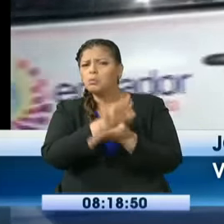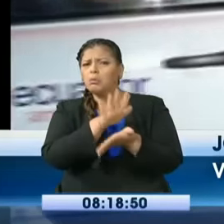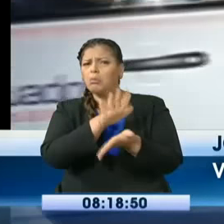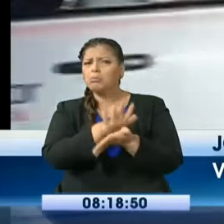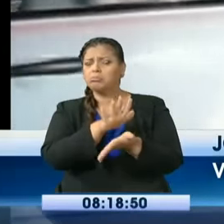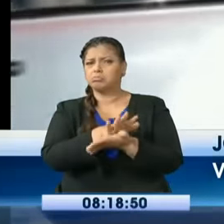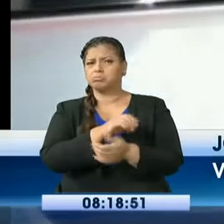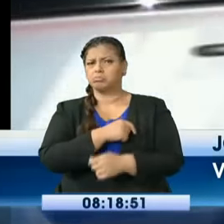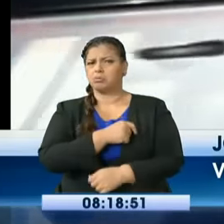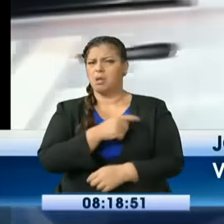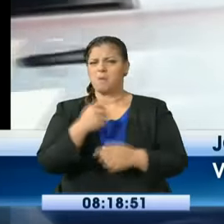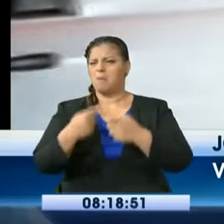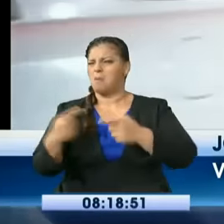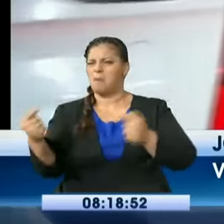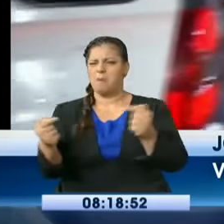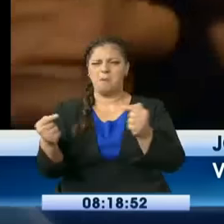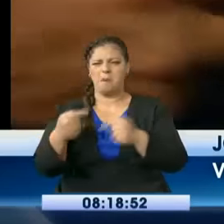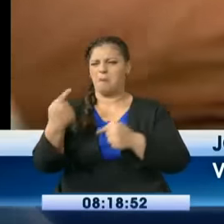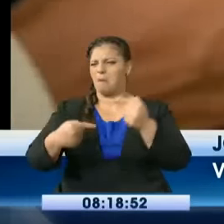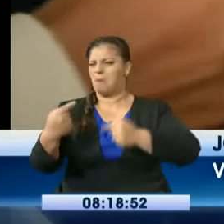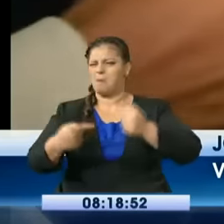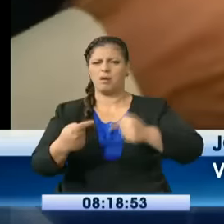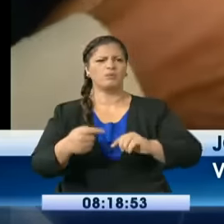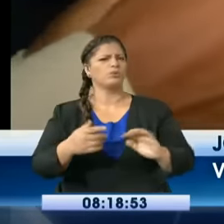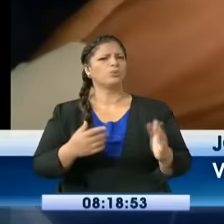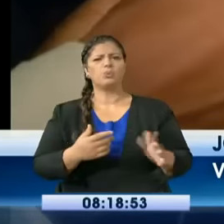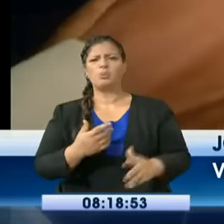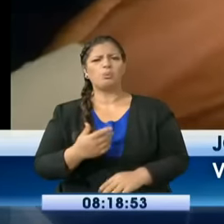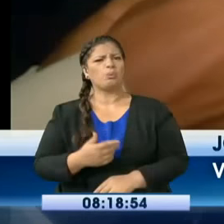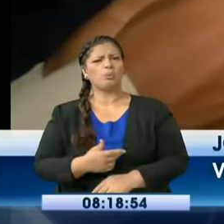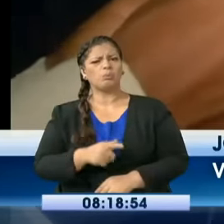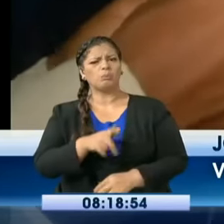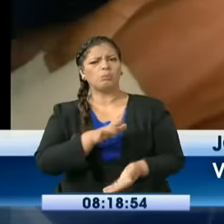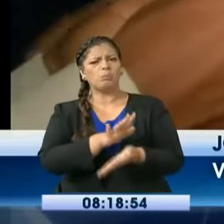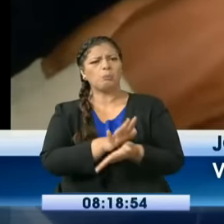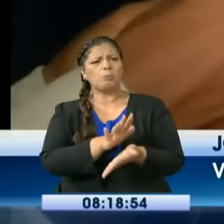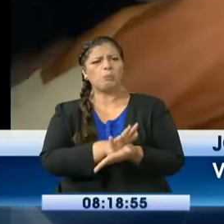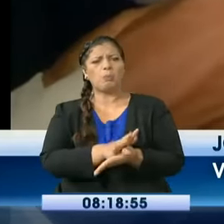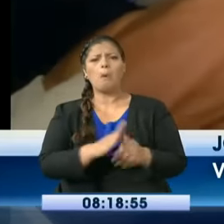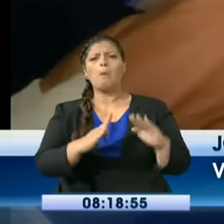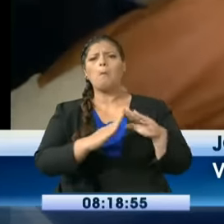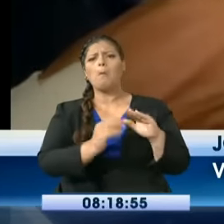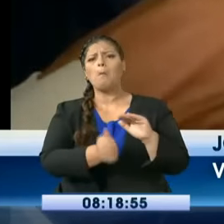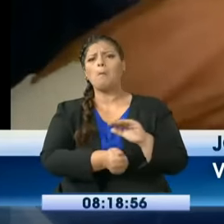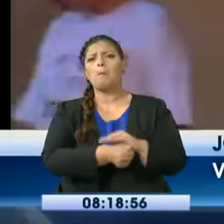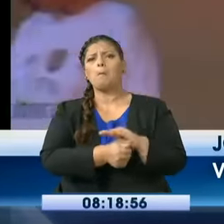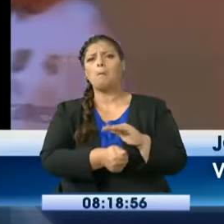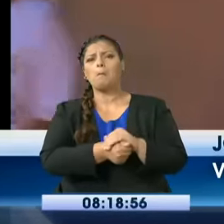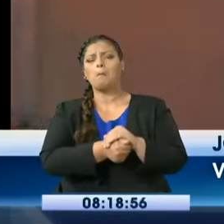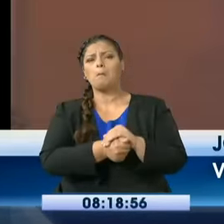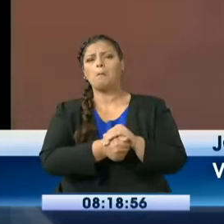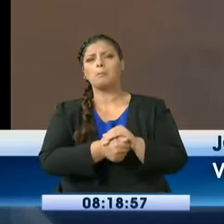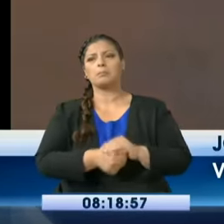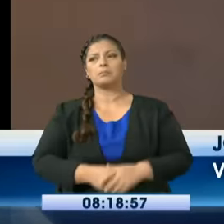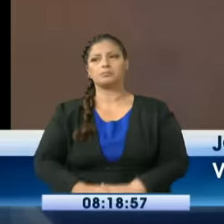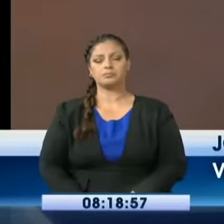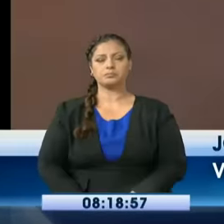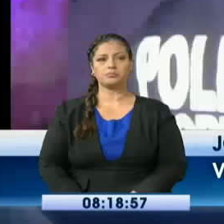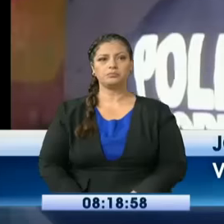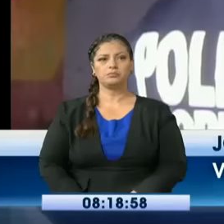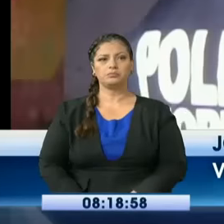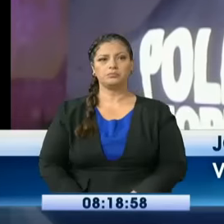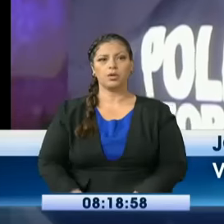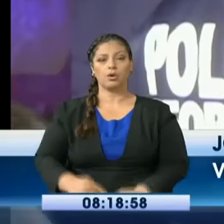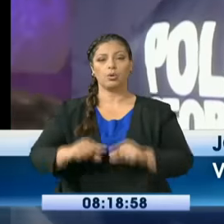¿Para qué no se metía con nadie? Con nadie. Con nadie, era tranquilo. Por decir, él salía de su casa, la tienda, la casa. Elementos de la policía